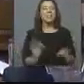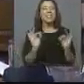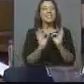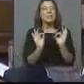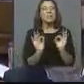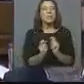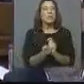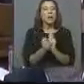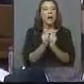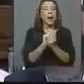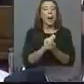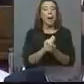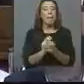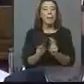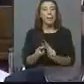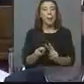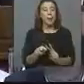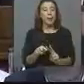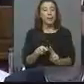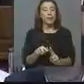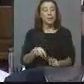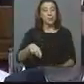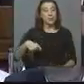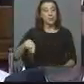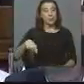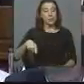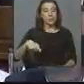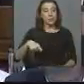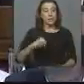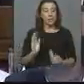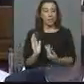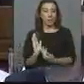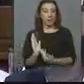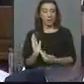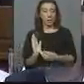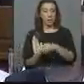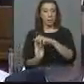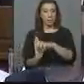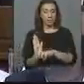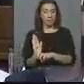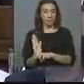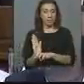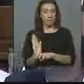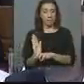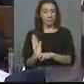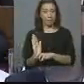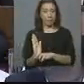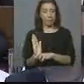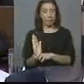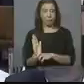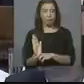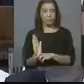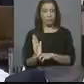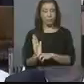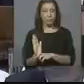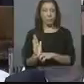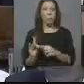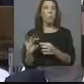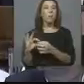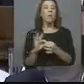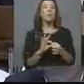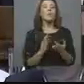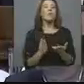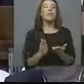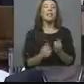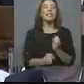concretamente sobre las modificaciones que ha introducido el Senado en este proyecto, donde, fruto del trabajo